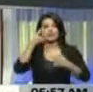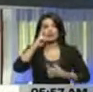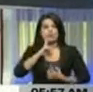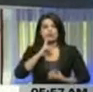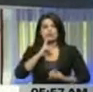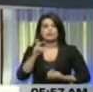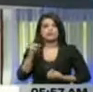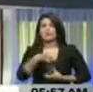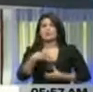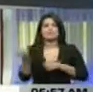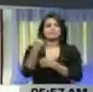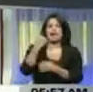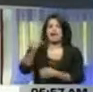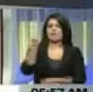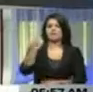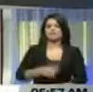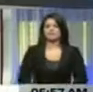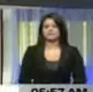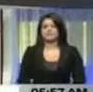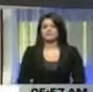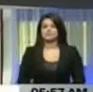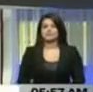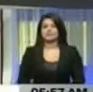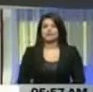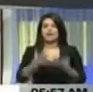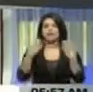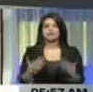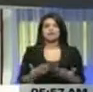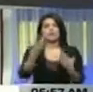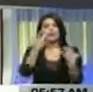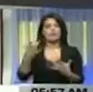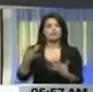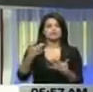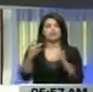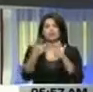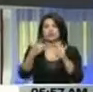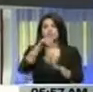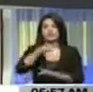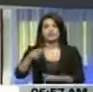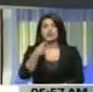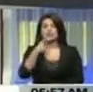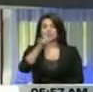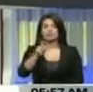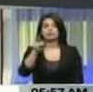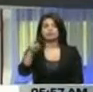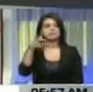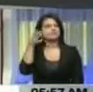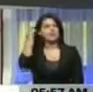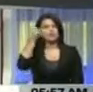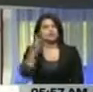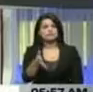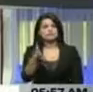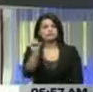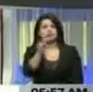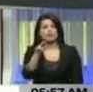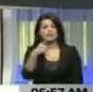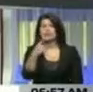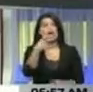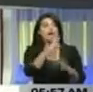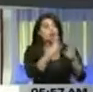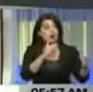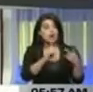y no podrán jamás con él. Vamos a ver la interacción de nuestra gente. Le preguntábamos, ¿qué opina? La Sonde dijo, vamos a multar. Panadería que tenga cola,